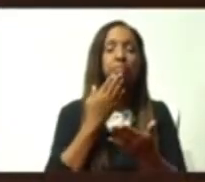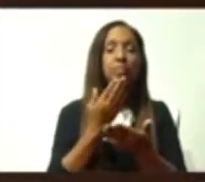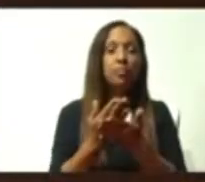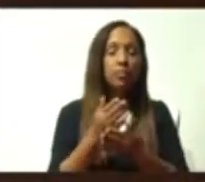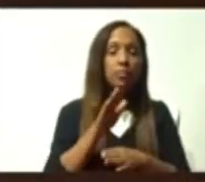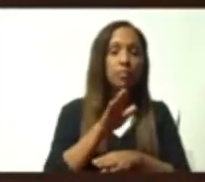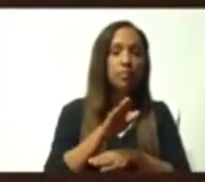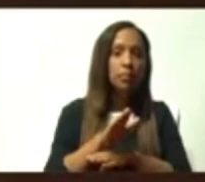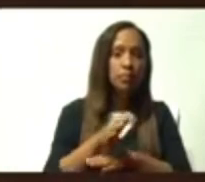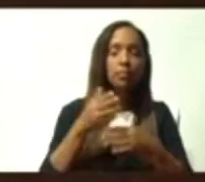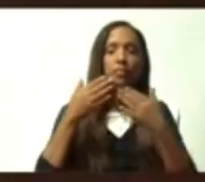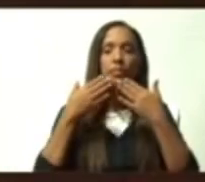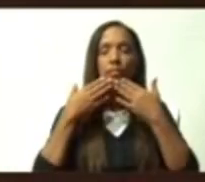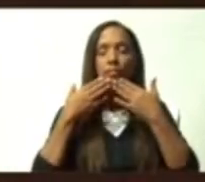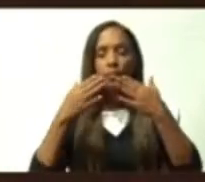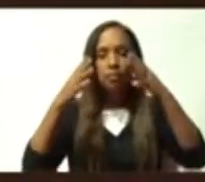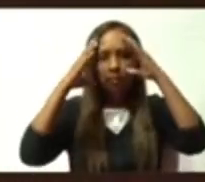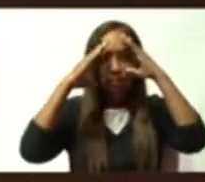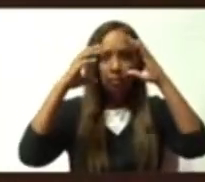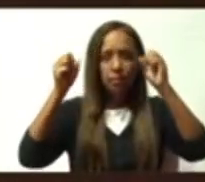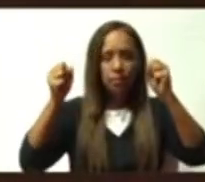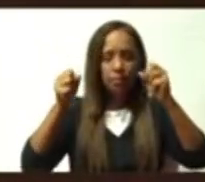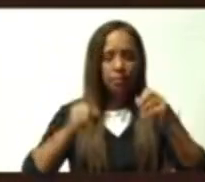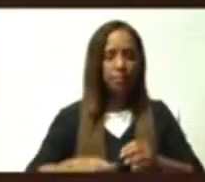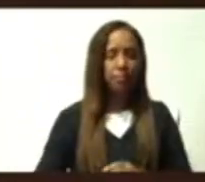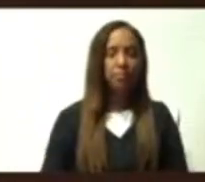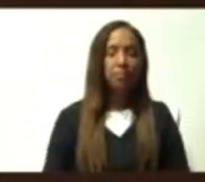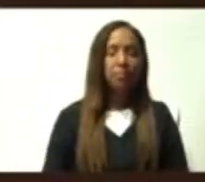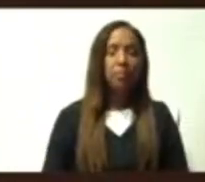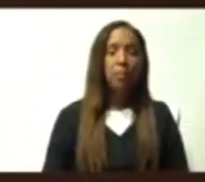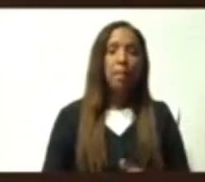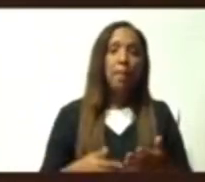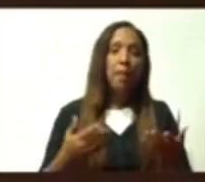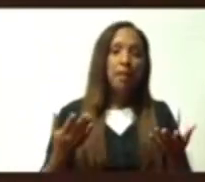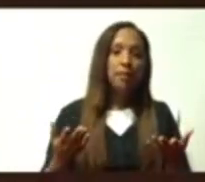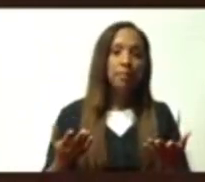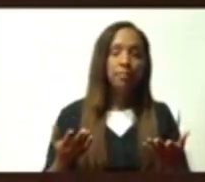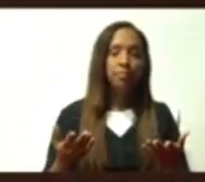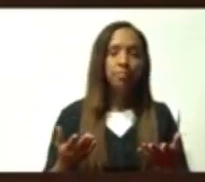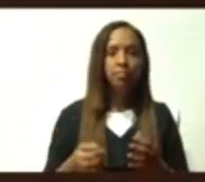diputadas. Don Agripino Núñez Collado, maestro,